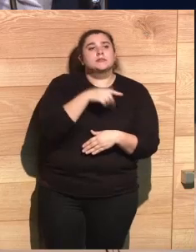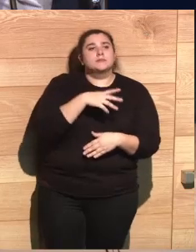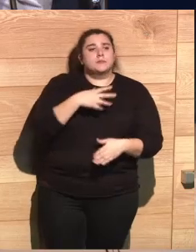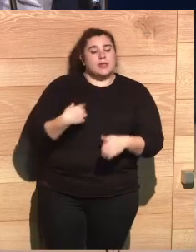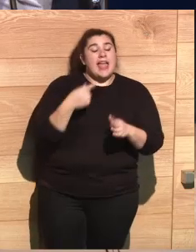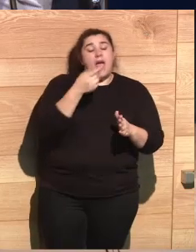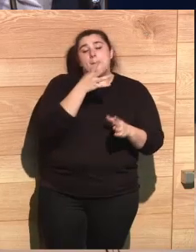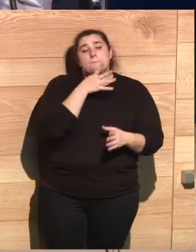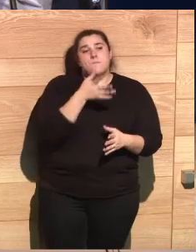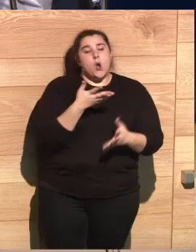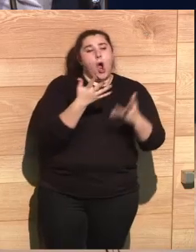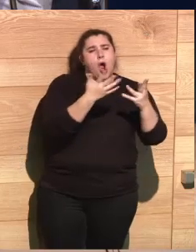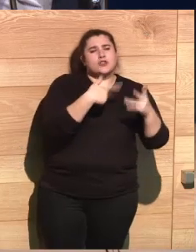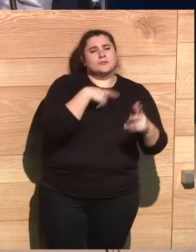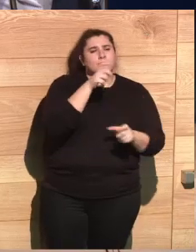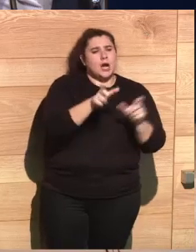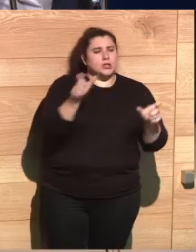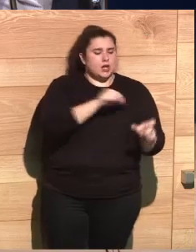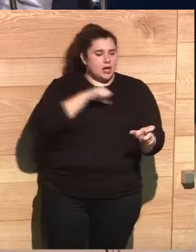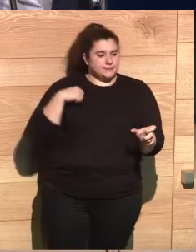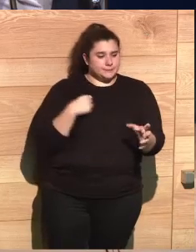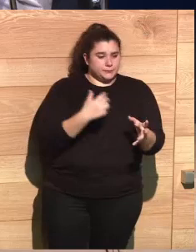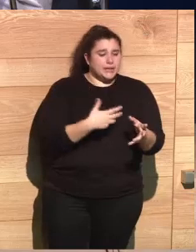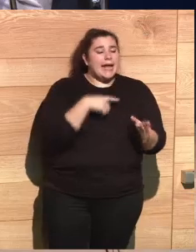usuarios, mejor, porque era el sistema, porque era el